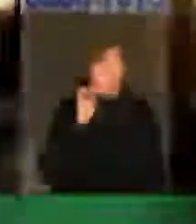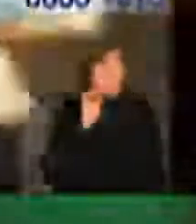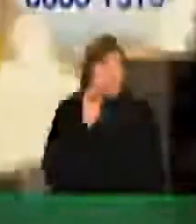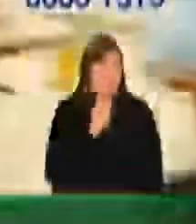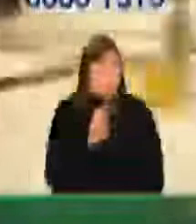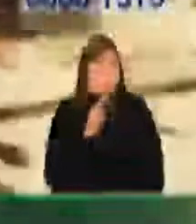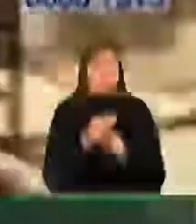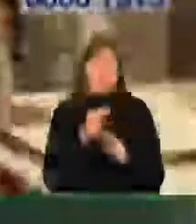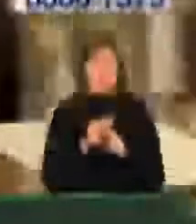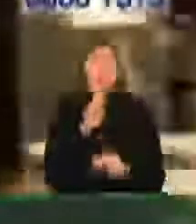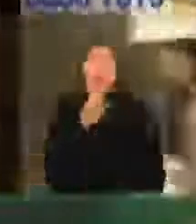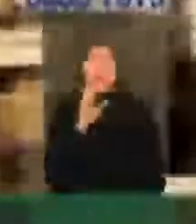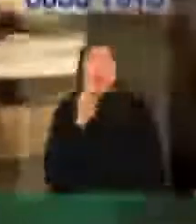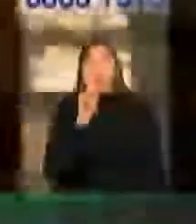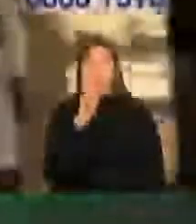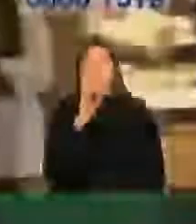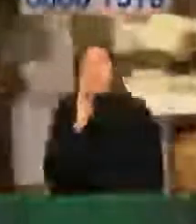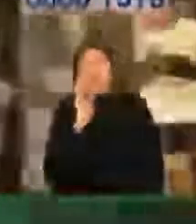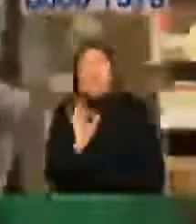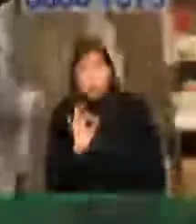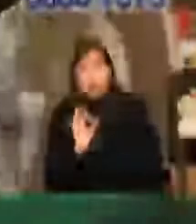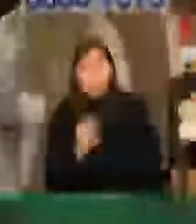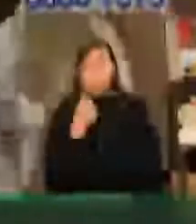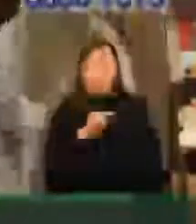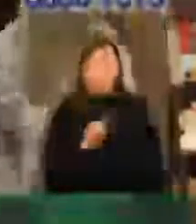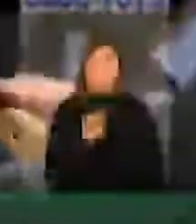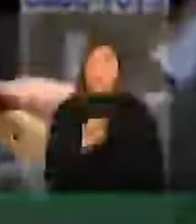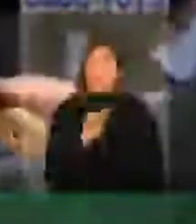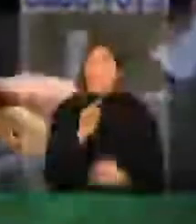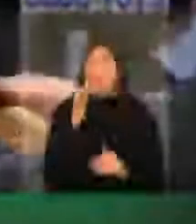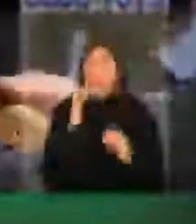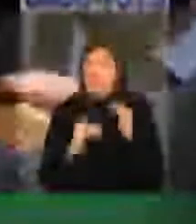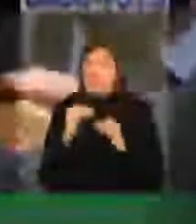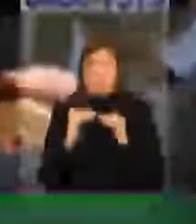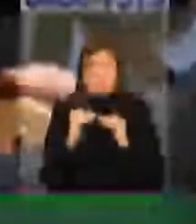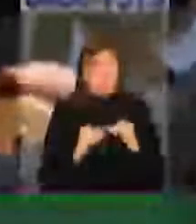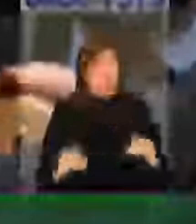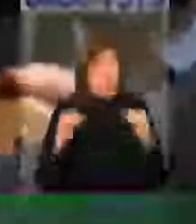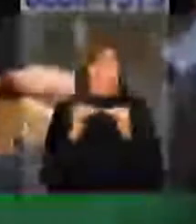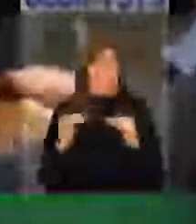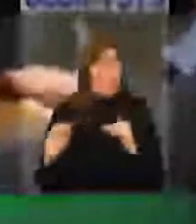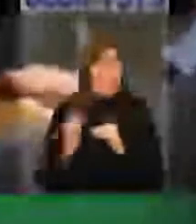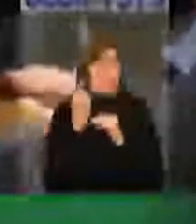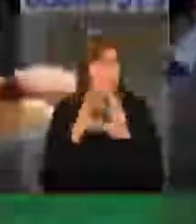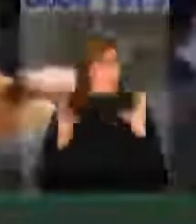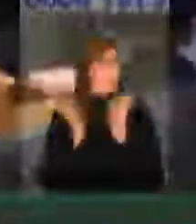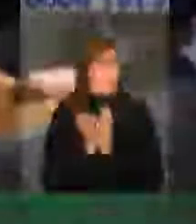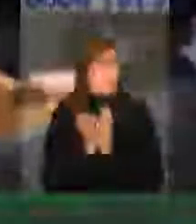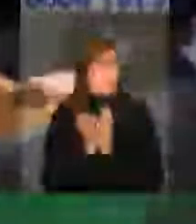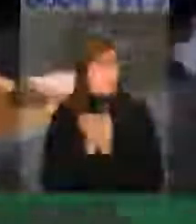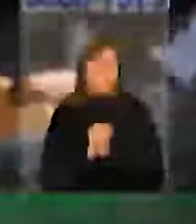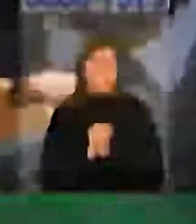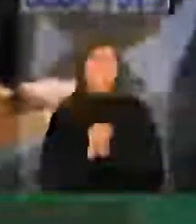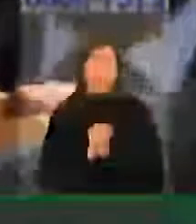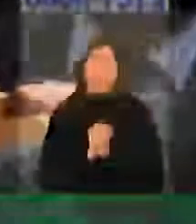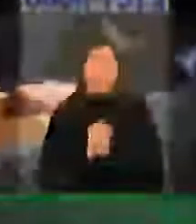servicios a diferentes productoras, y aseguró que se está a la altura del primer mundo. Hay gente ávida de venir a filmar Uruguay. Obviamente que las